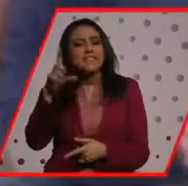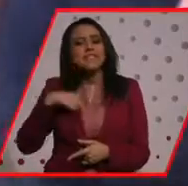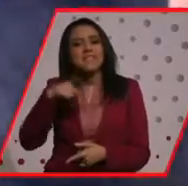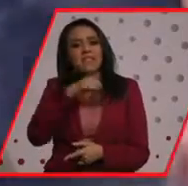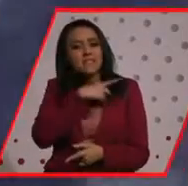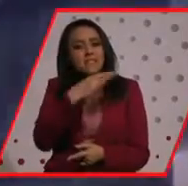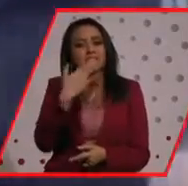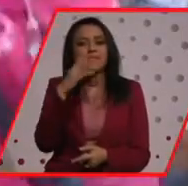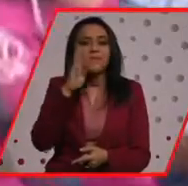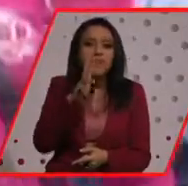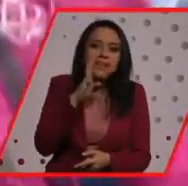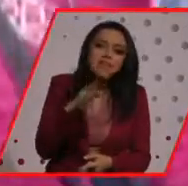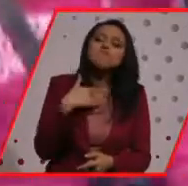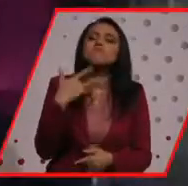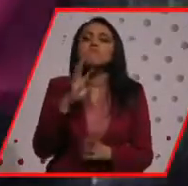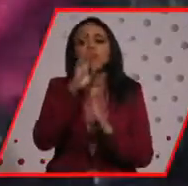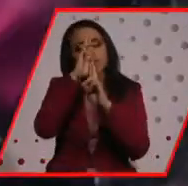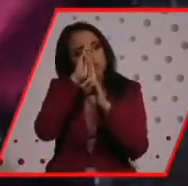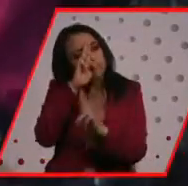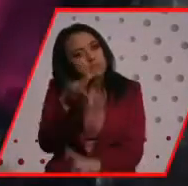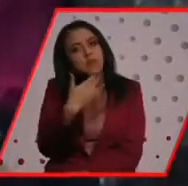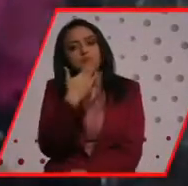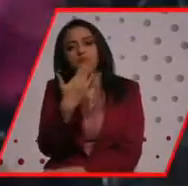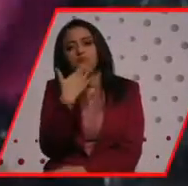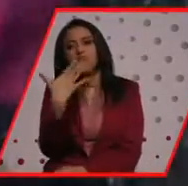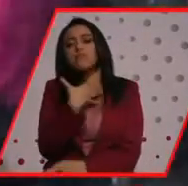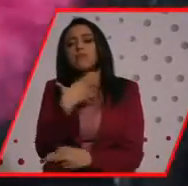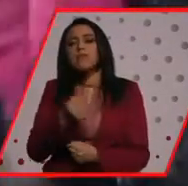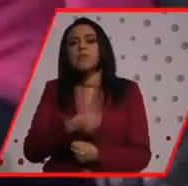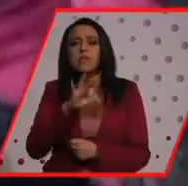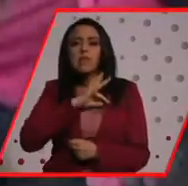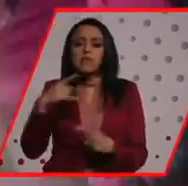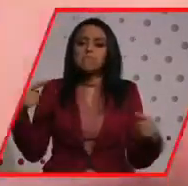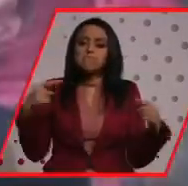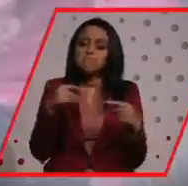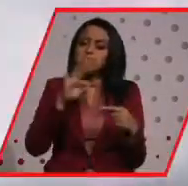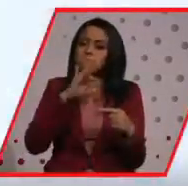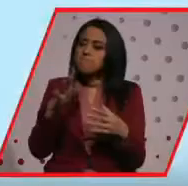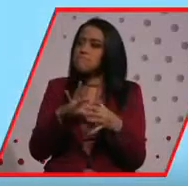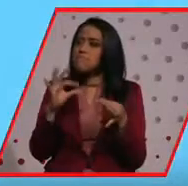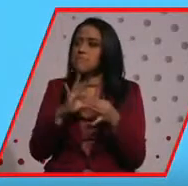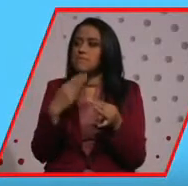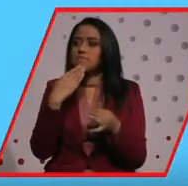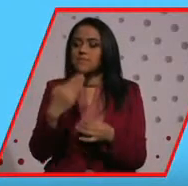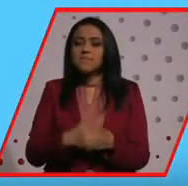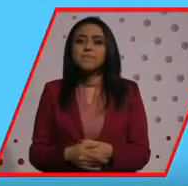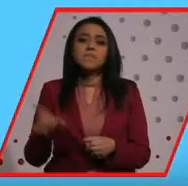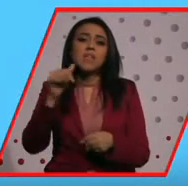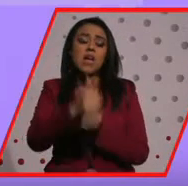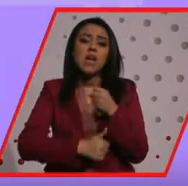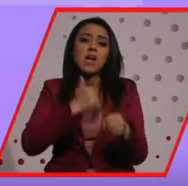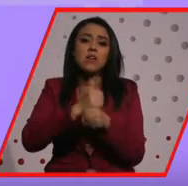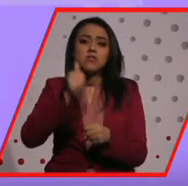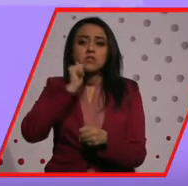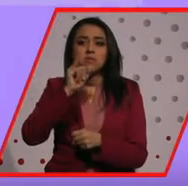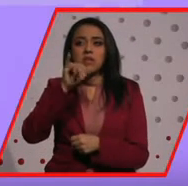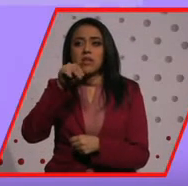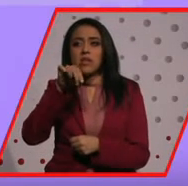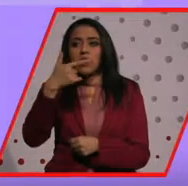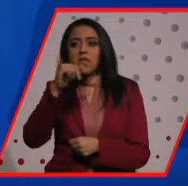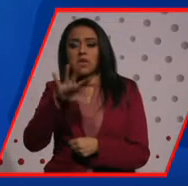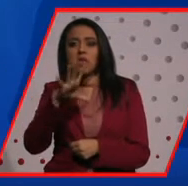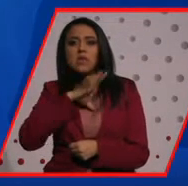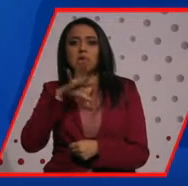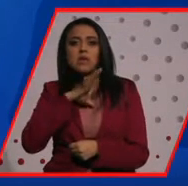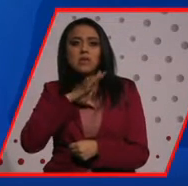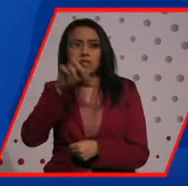en mostrar tolerancia, complicidad y el manejo de malos entendidos y discusiones. Como cada año, el INEGI da a conocer su